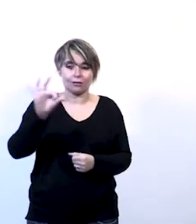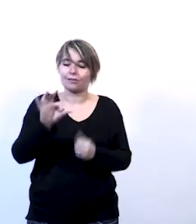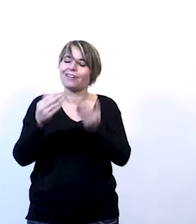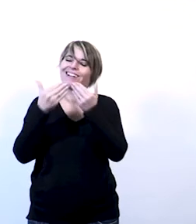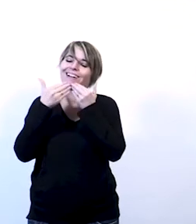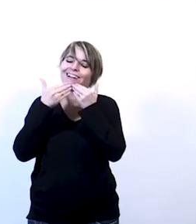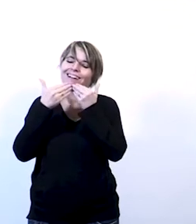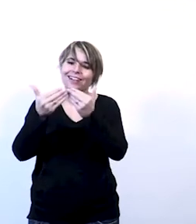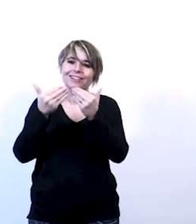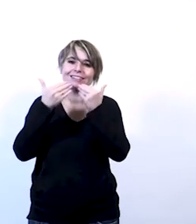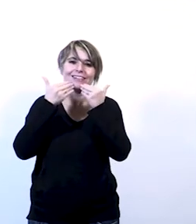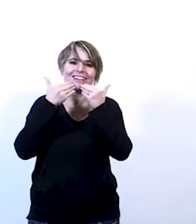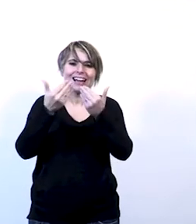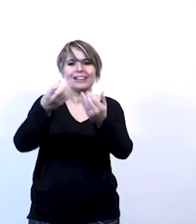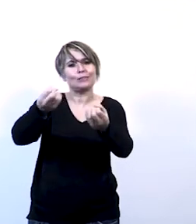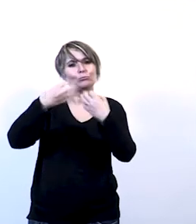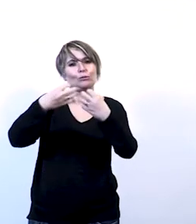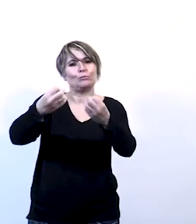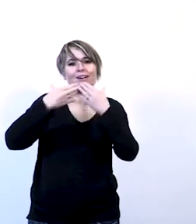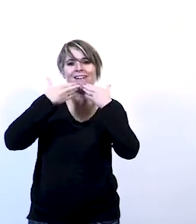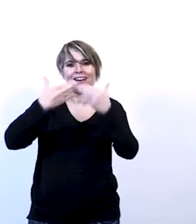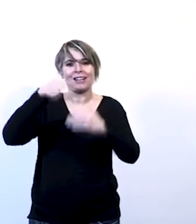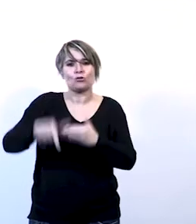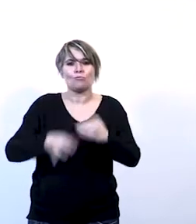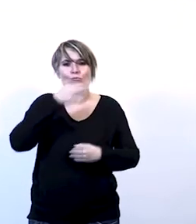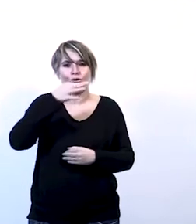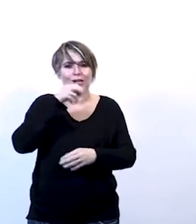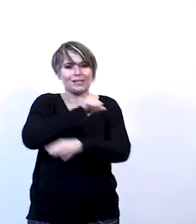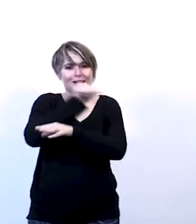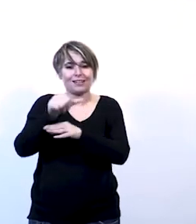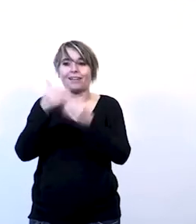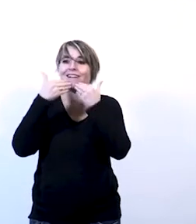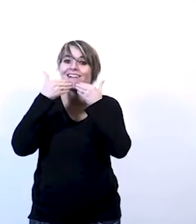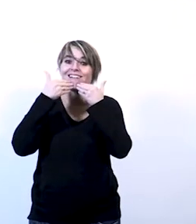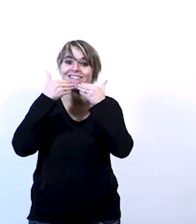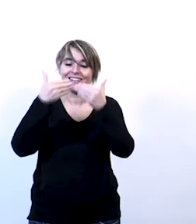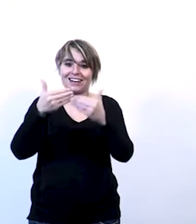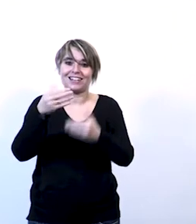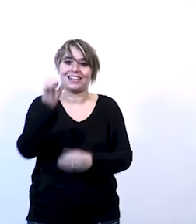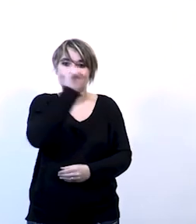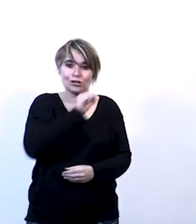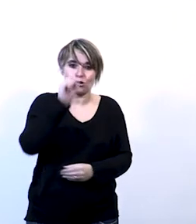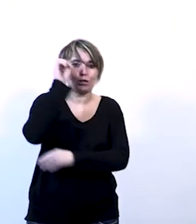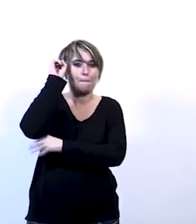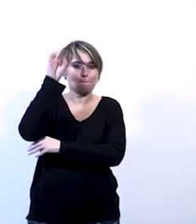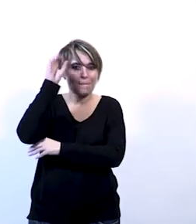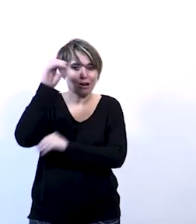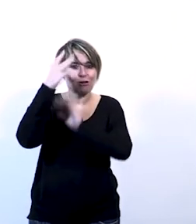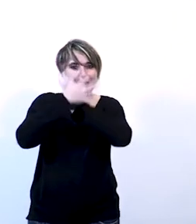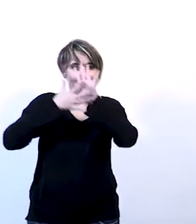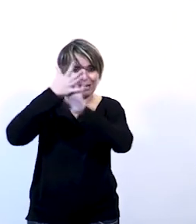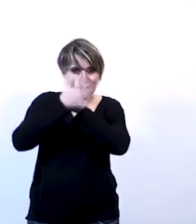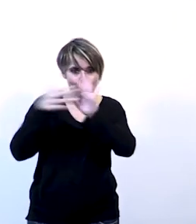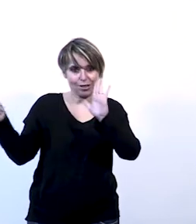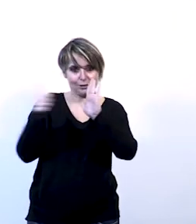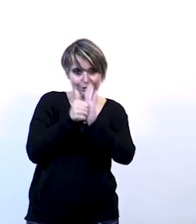agradecerte muchísimo que hayas estado con nosotras esta tarde. Vamos a dar las gracias a Mariola, que han estado con la lengua de signos, que